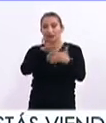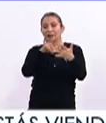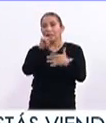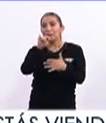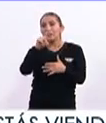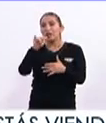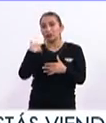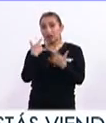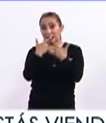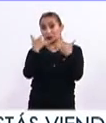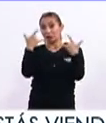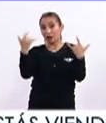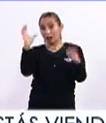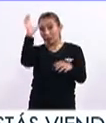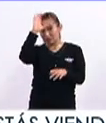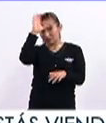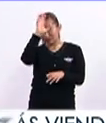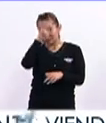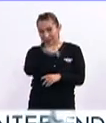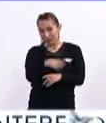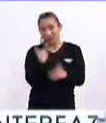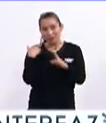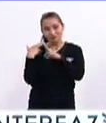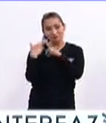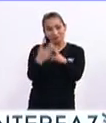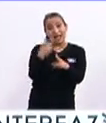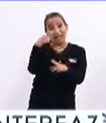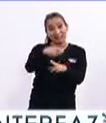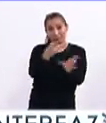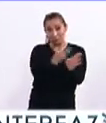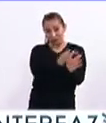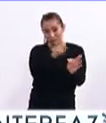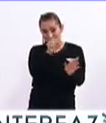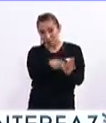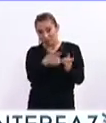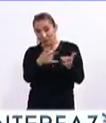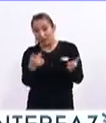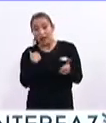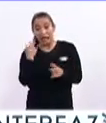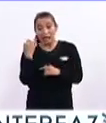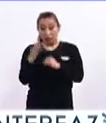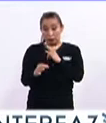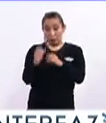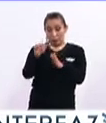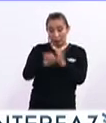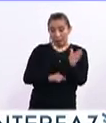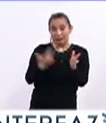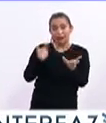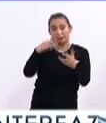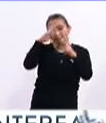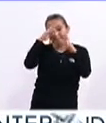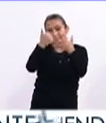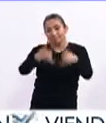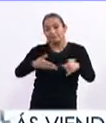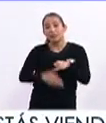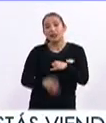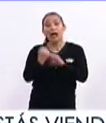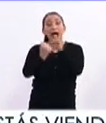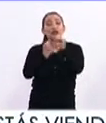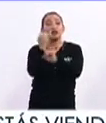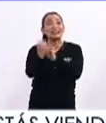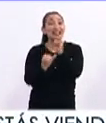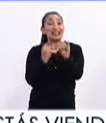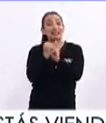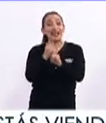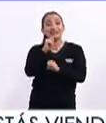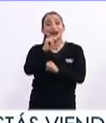hito en la historia de la ciencia. Para conmemorar precisamente este acontecimiento, a finales de este mes se llevará a cabo la ceremonia de inauguración del Año